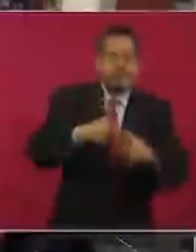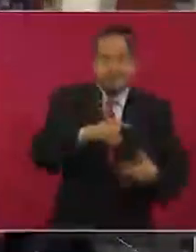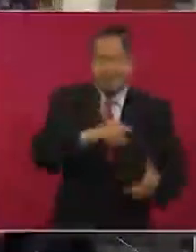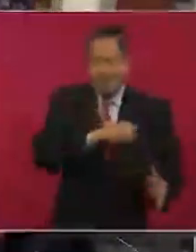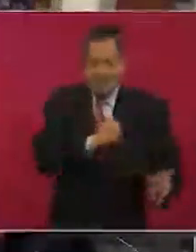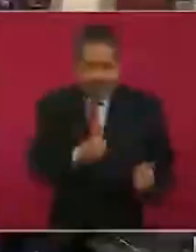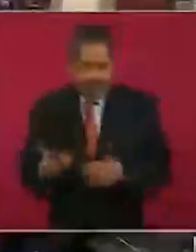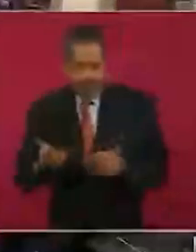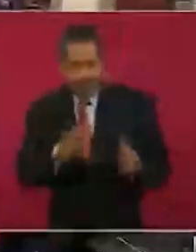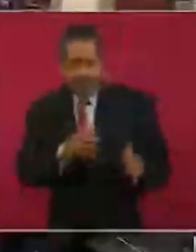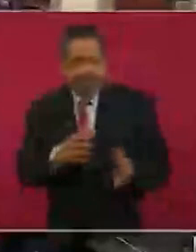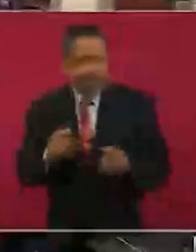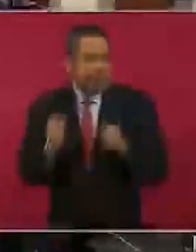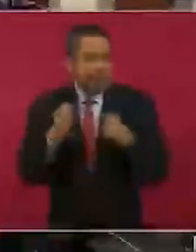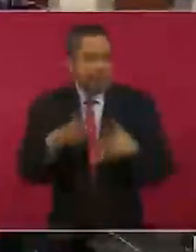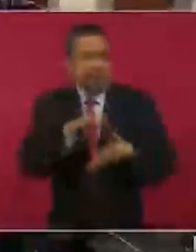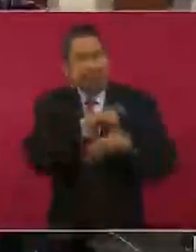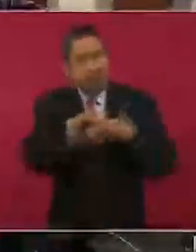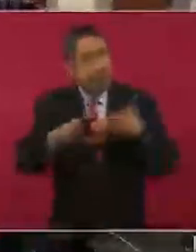de gasolinas.